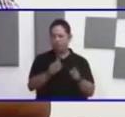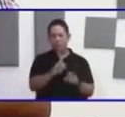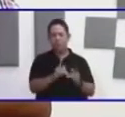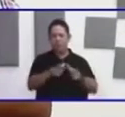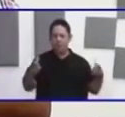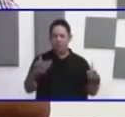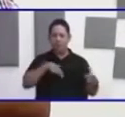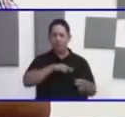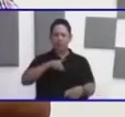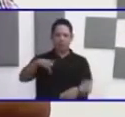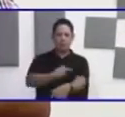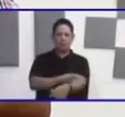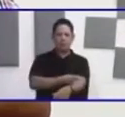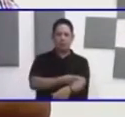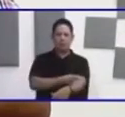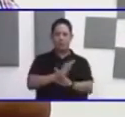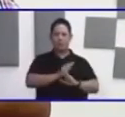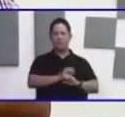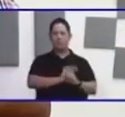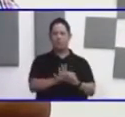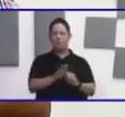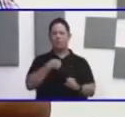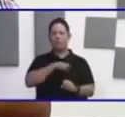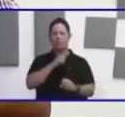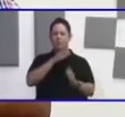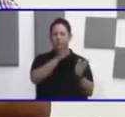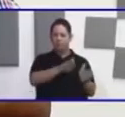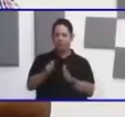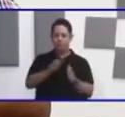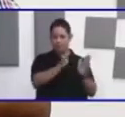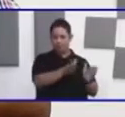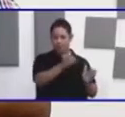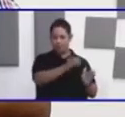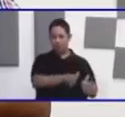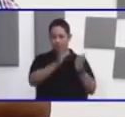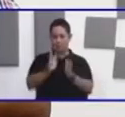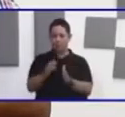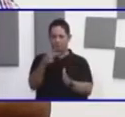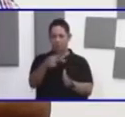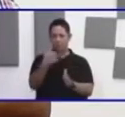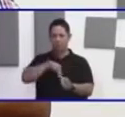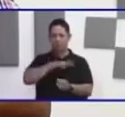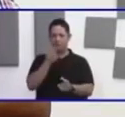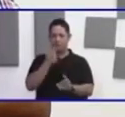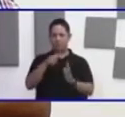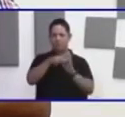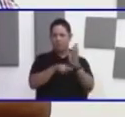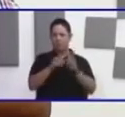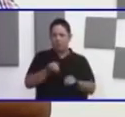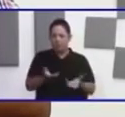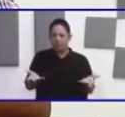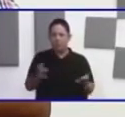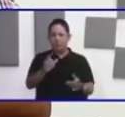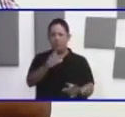vacuna, hay una segunda fase donde se va a disponer y se van a cumplir todos los requisitos mínimos de habilitación para tener la UCI dispuesta con